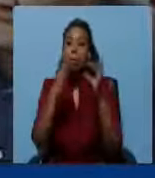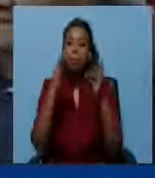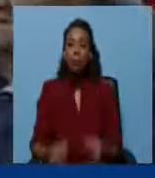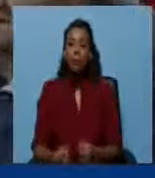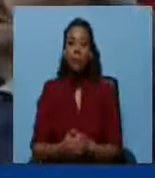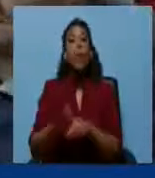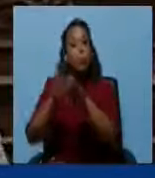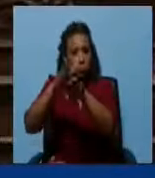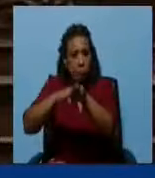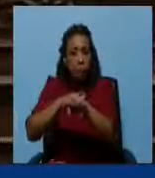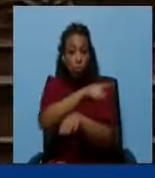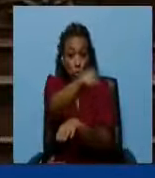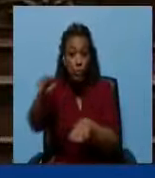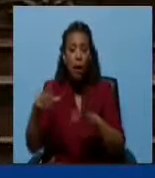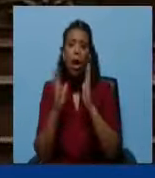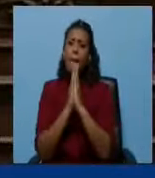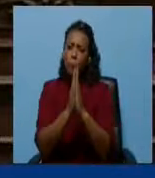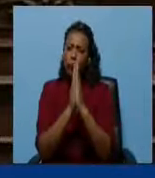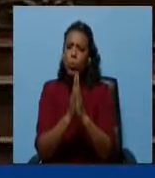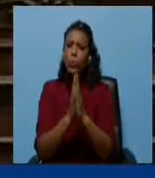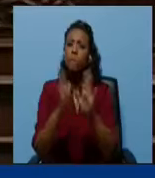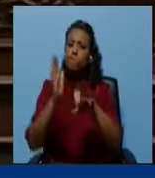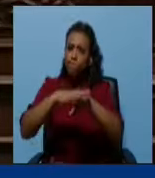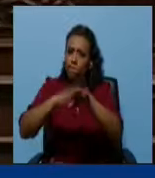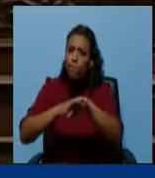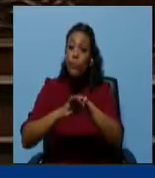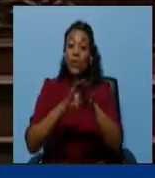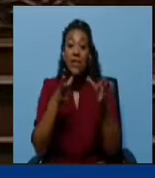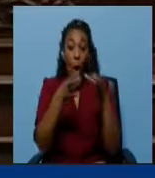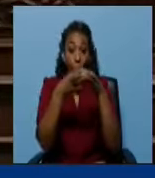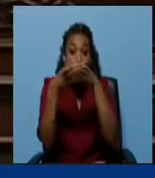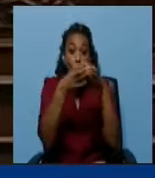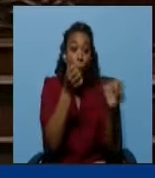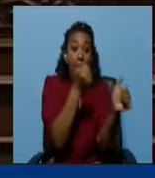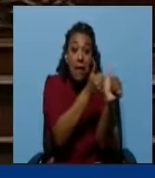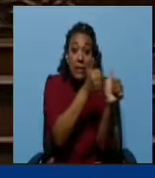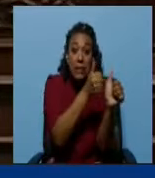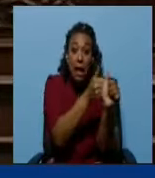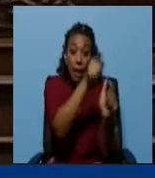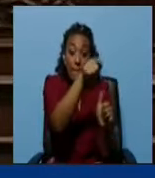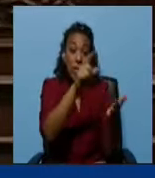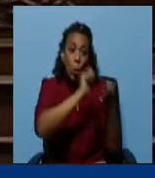Por eso yo les pido de los asistentes de esta reunión